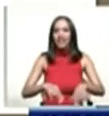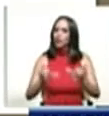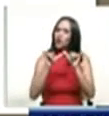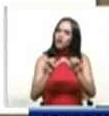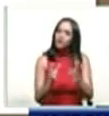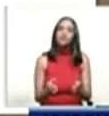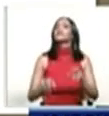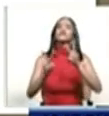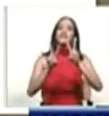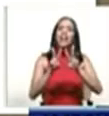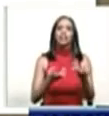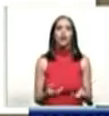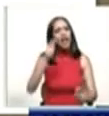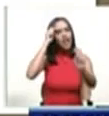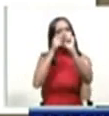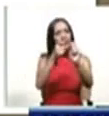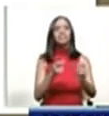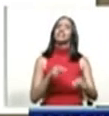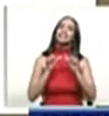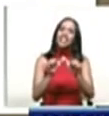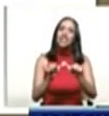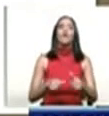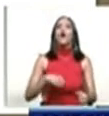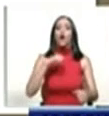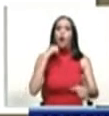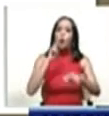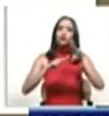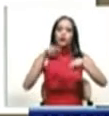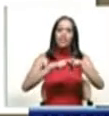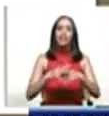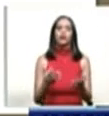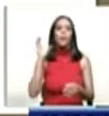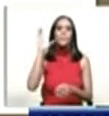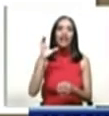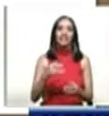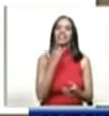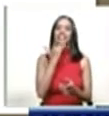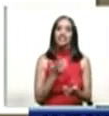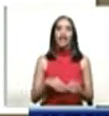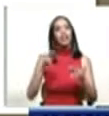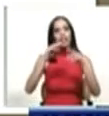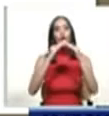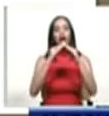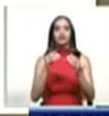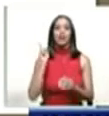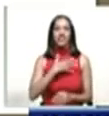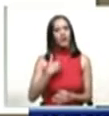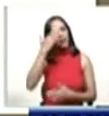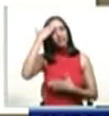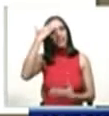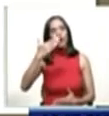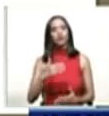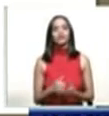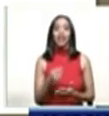esperanza, seguimos construyendo patria, seguimos construyendo dignidad y seguimos construyendo hogar. También quiero mandarle un saludo a